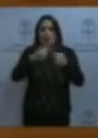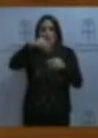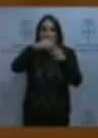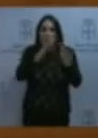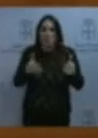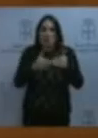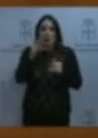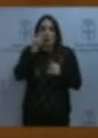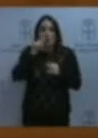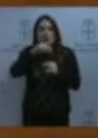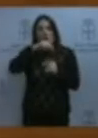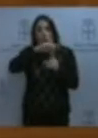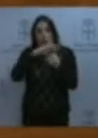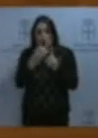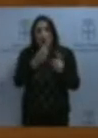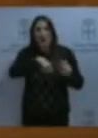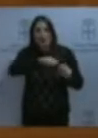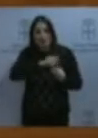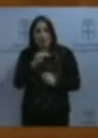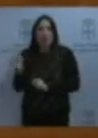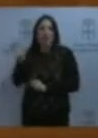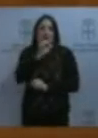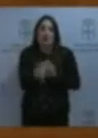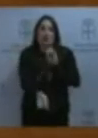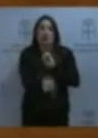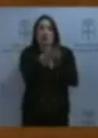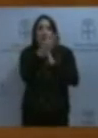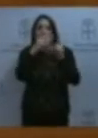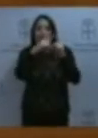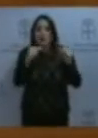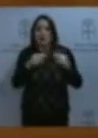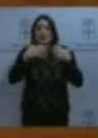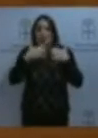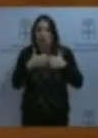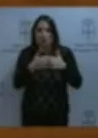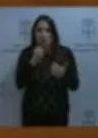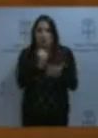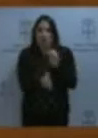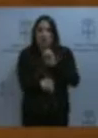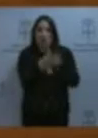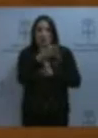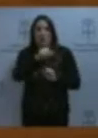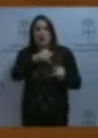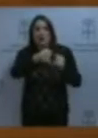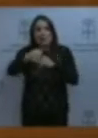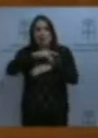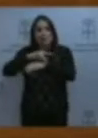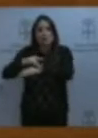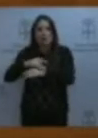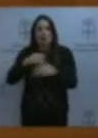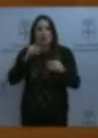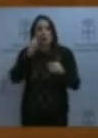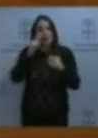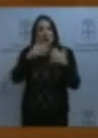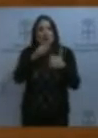turismo cultural español y europeo con la creación de la marca Asturias Industrial, la elaboración de itinerarios de turismo industrial específicos